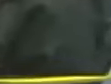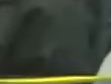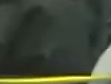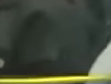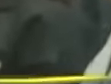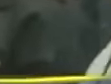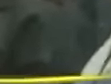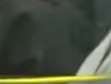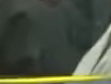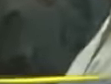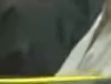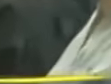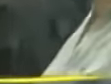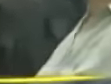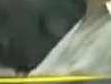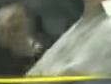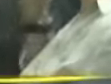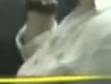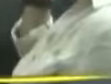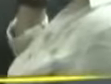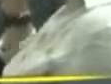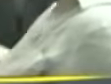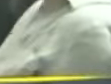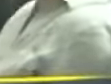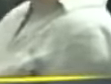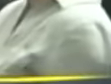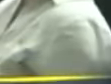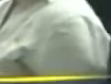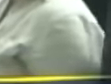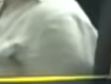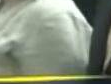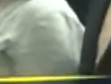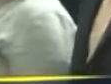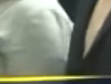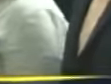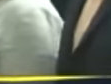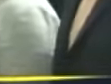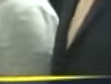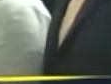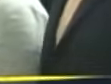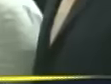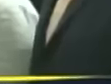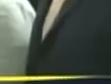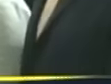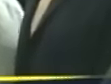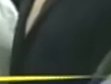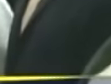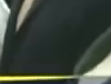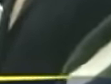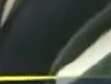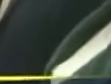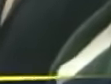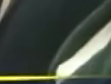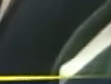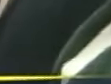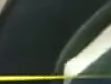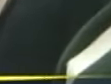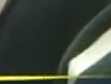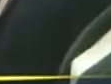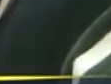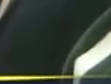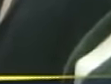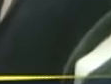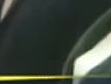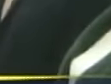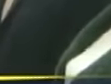secretario y subsecretario del Parlamento venezolano, y también los demás integrantes de este bloque de la patria